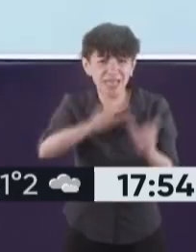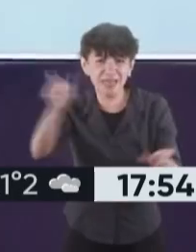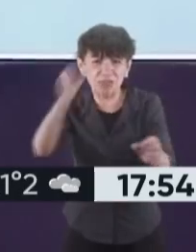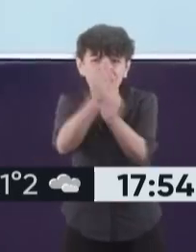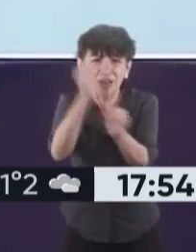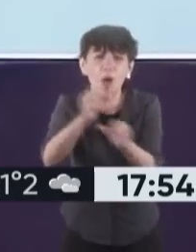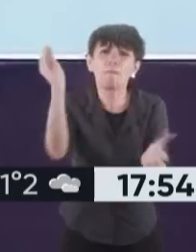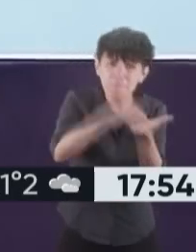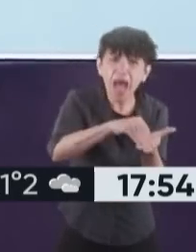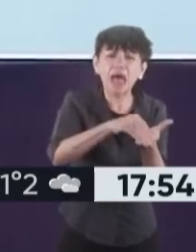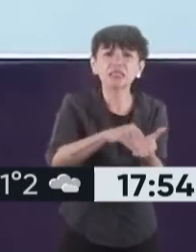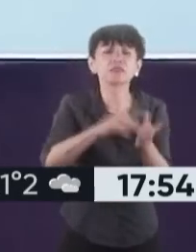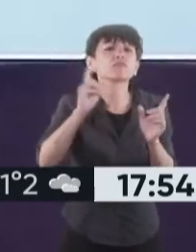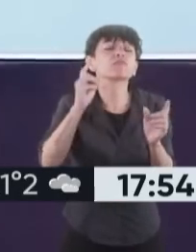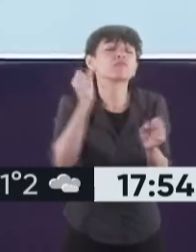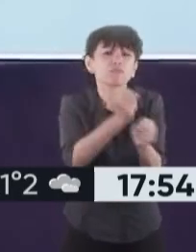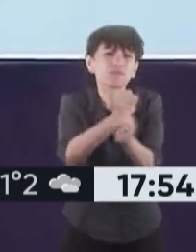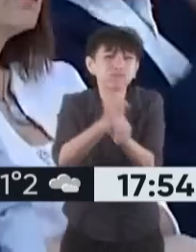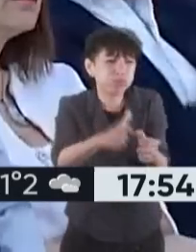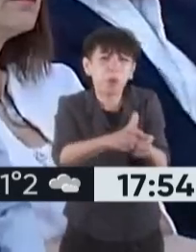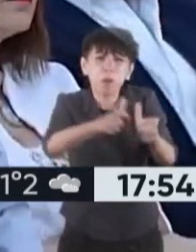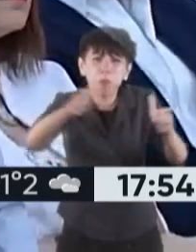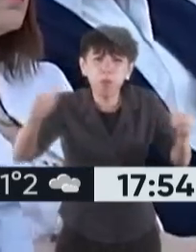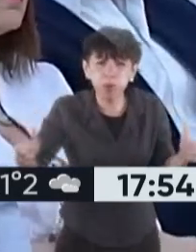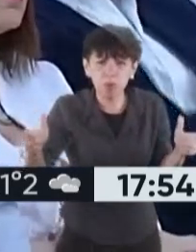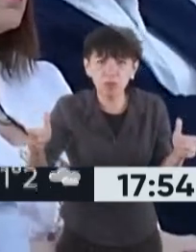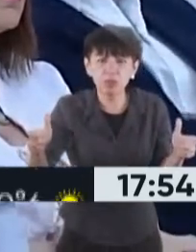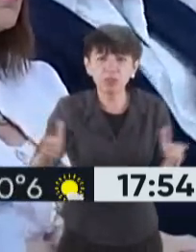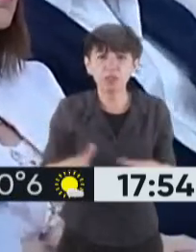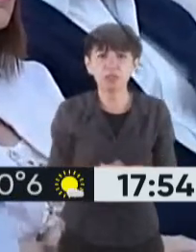millones de empleos de trabajo en la Argentina, de puestos de trabajo.